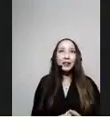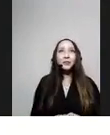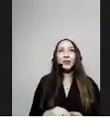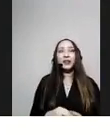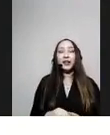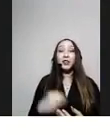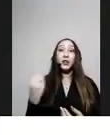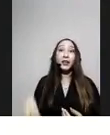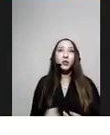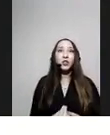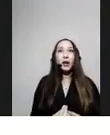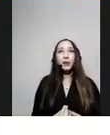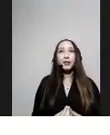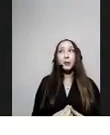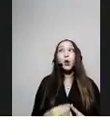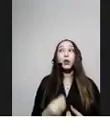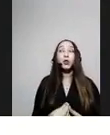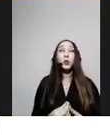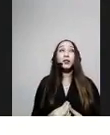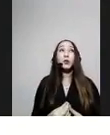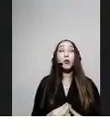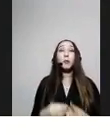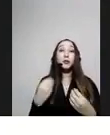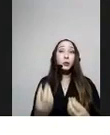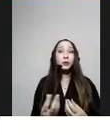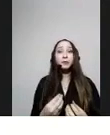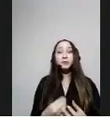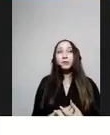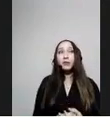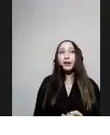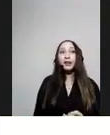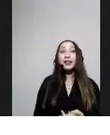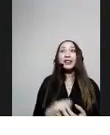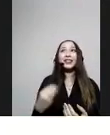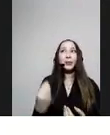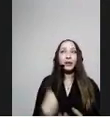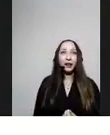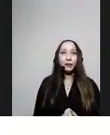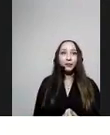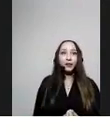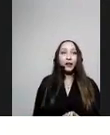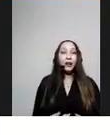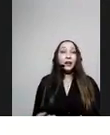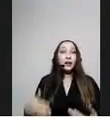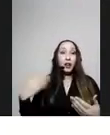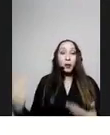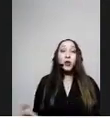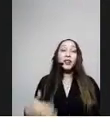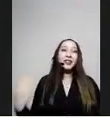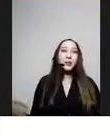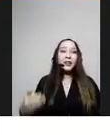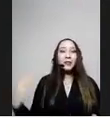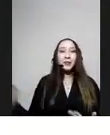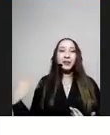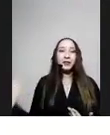Yolanda, la historia que escuchamos al principio, o cuánto le hubiese ayudado a Maxuri tener estabilidad? Y lo mejor